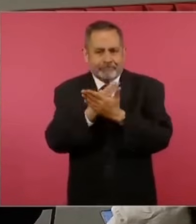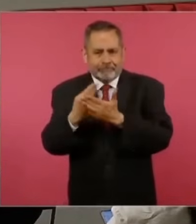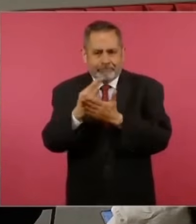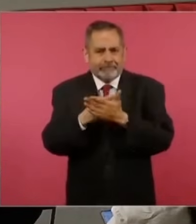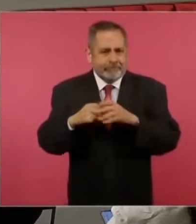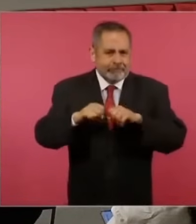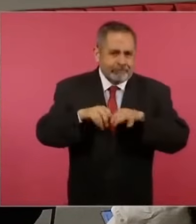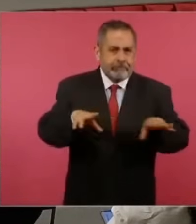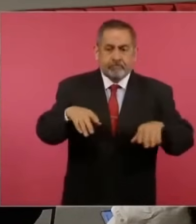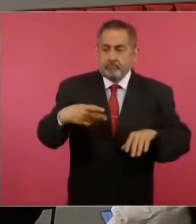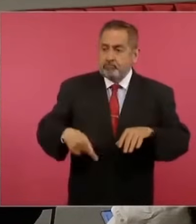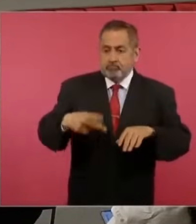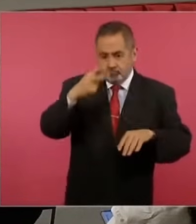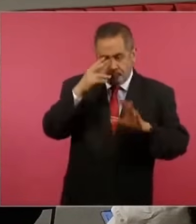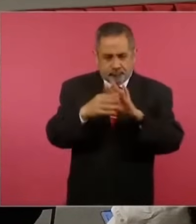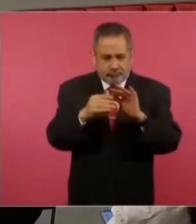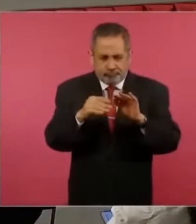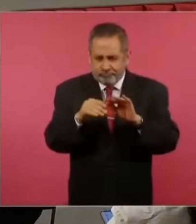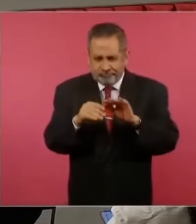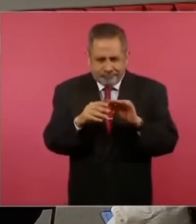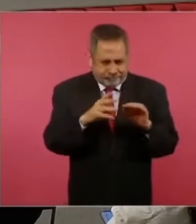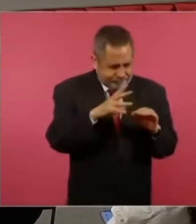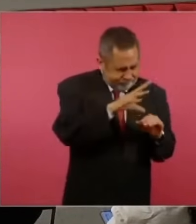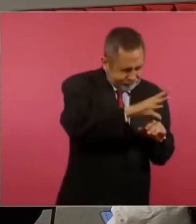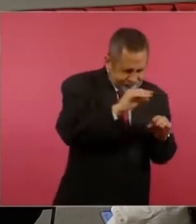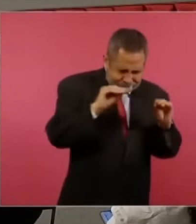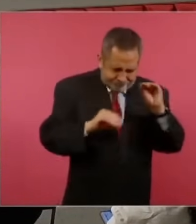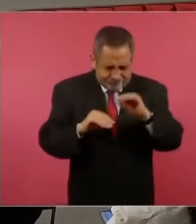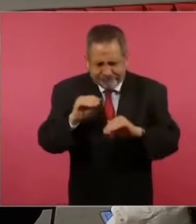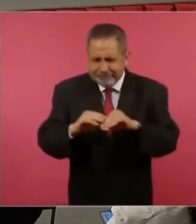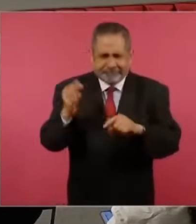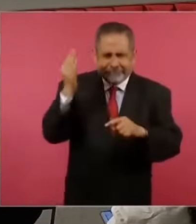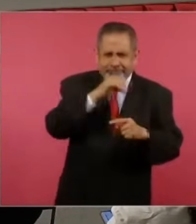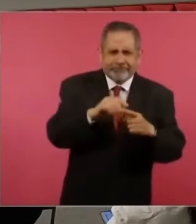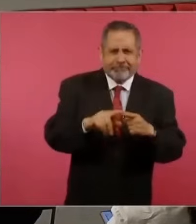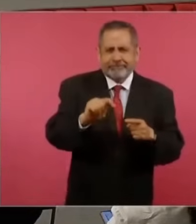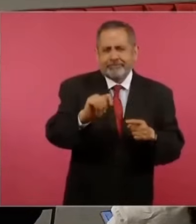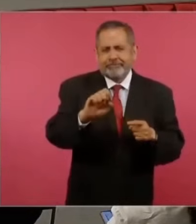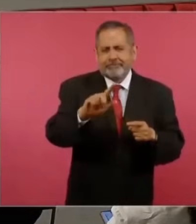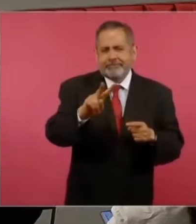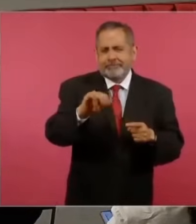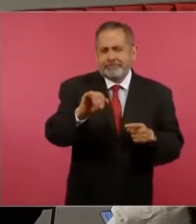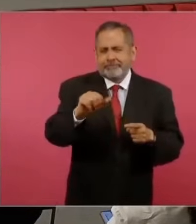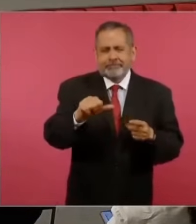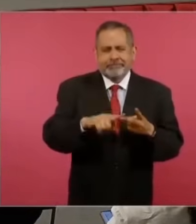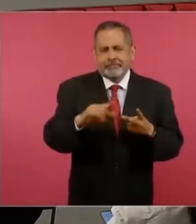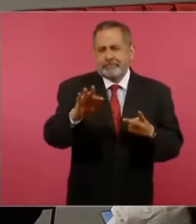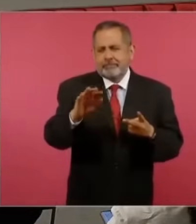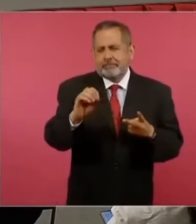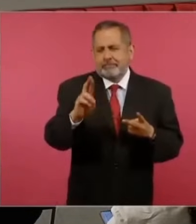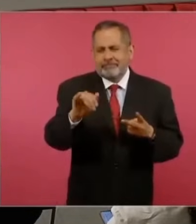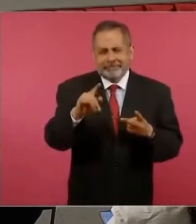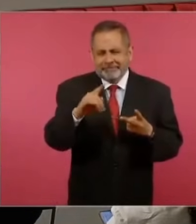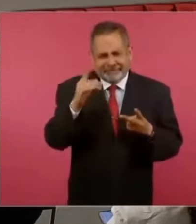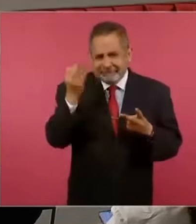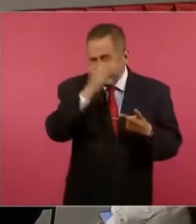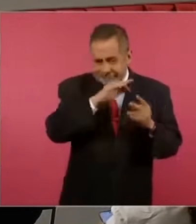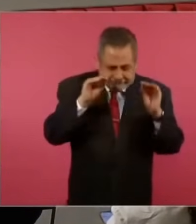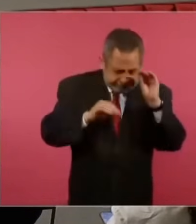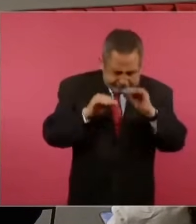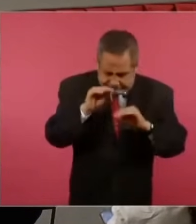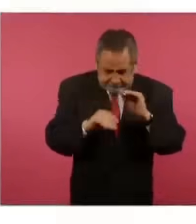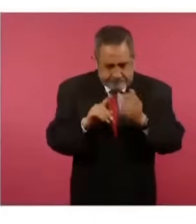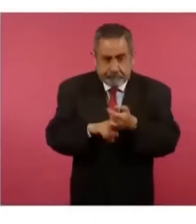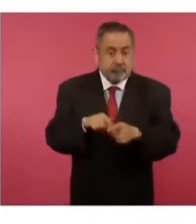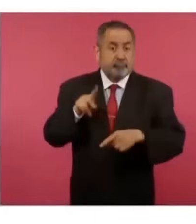y medios nacionales, clonando medios como Televisa, Forbes, etcétera. Y hacen mención de